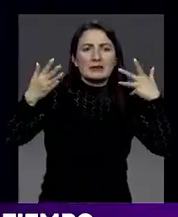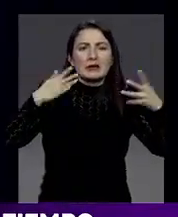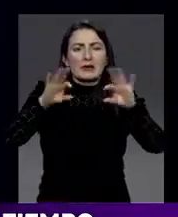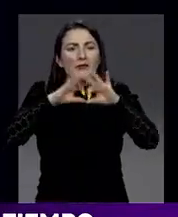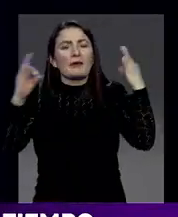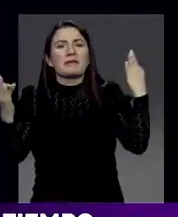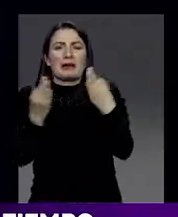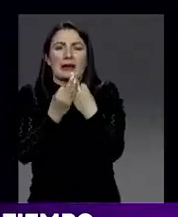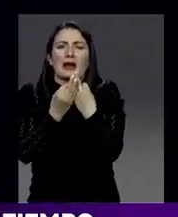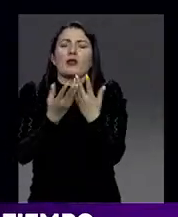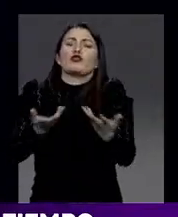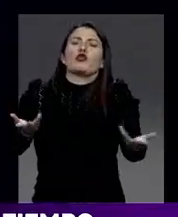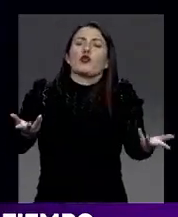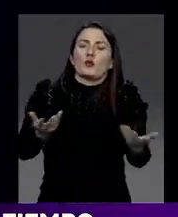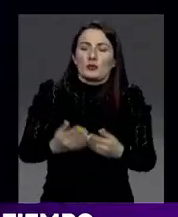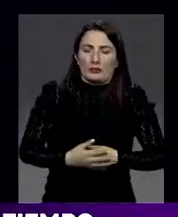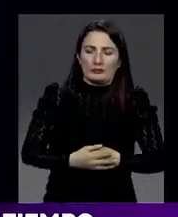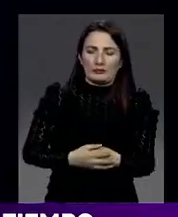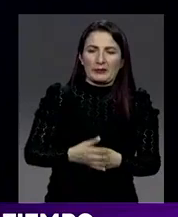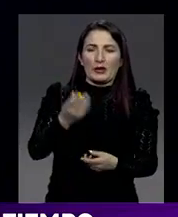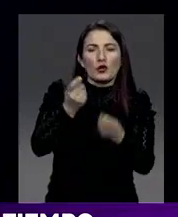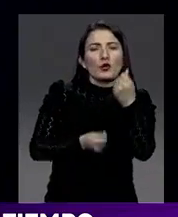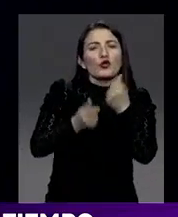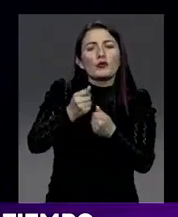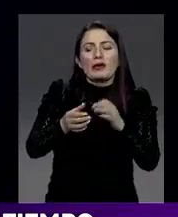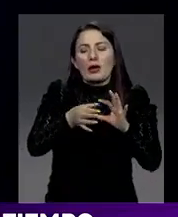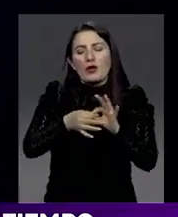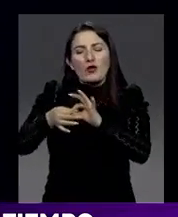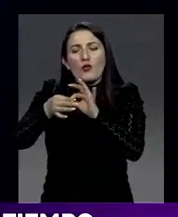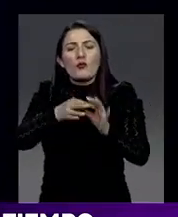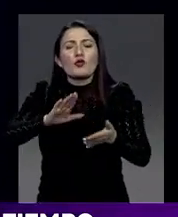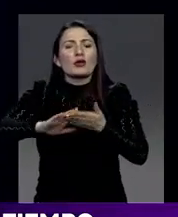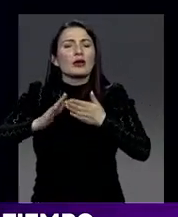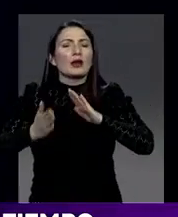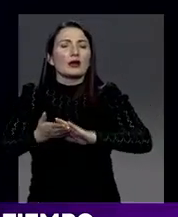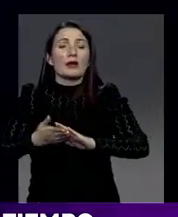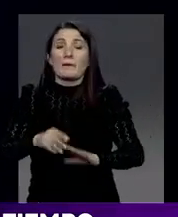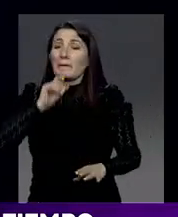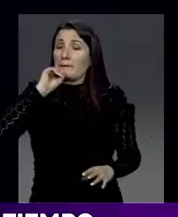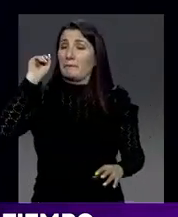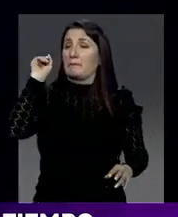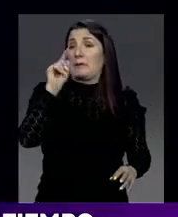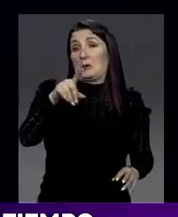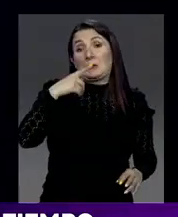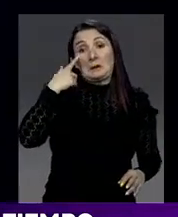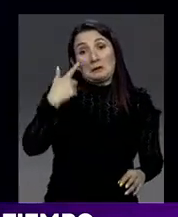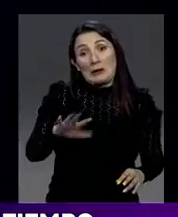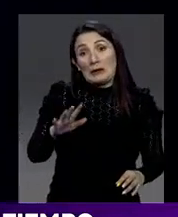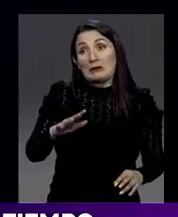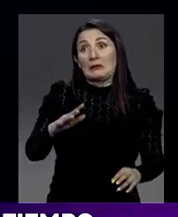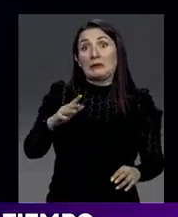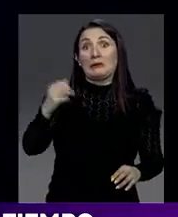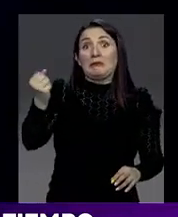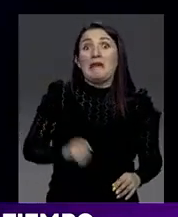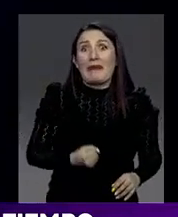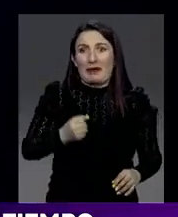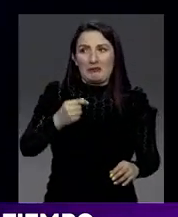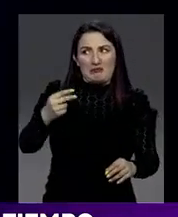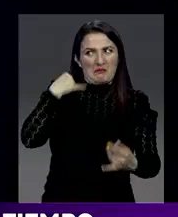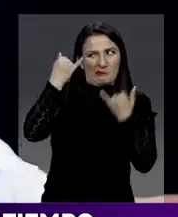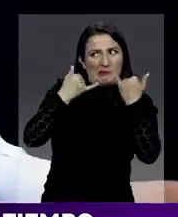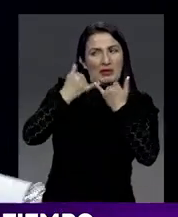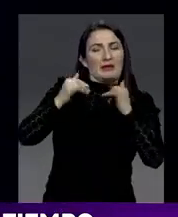familiar a la economía comunitaria y nueva toma un atrevimiento es pero no me no me maten pueden mirar mejor pero no me